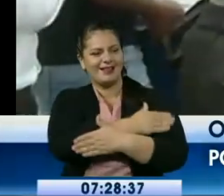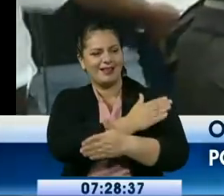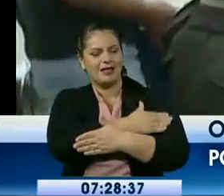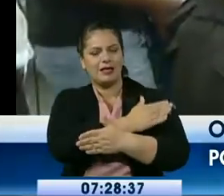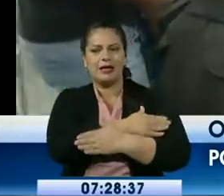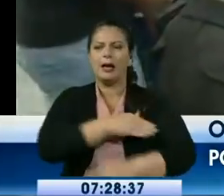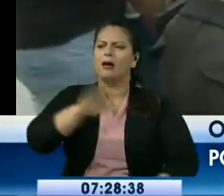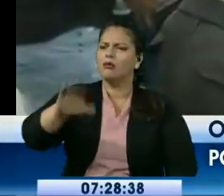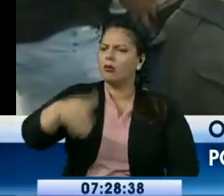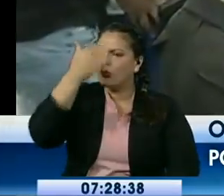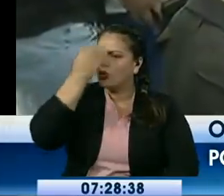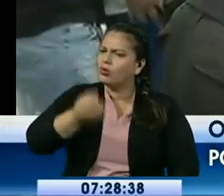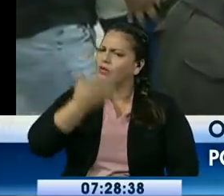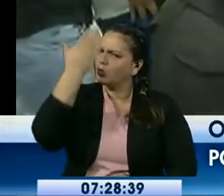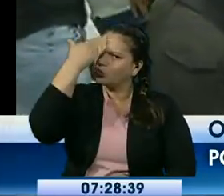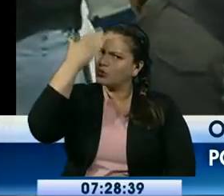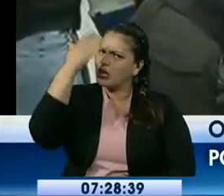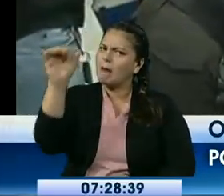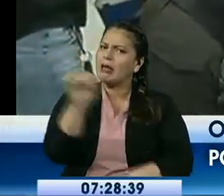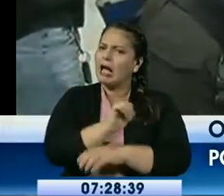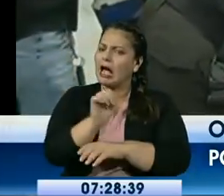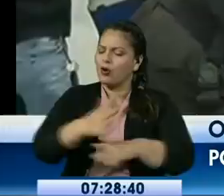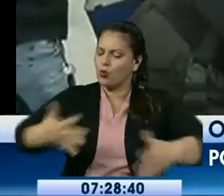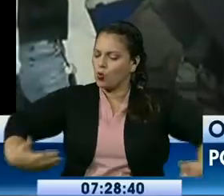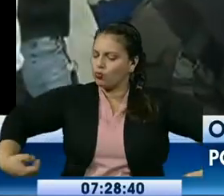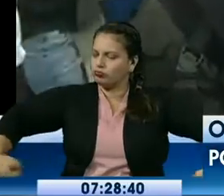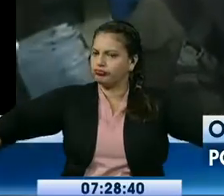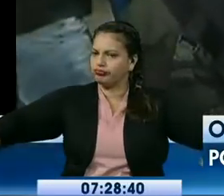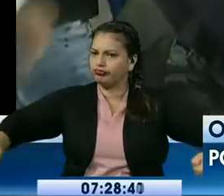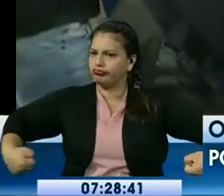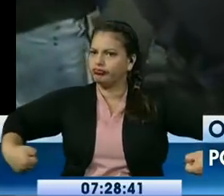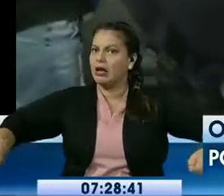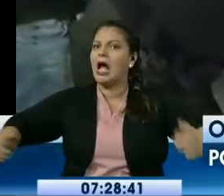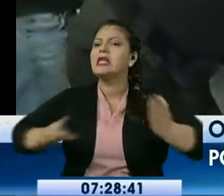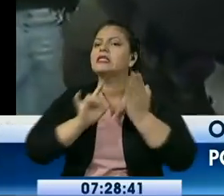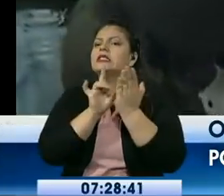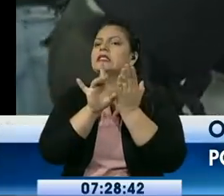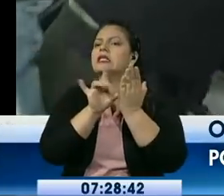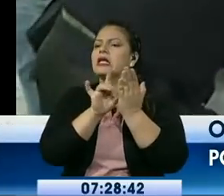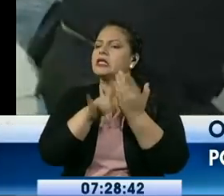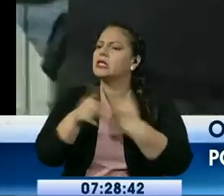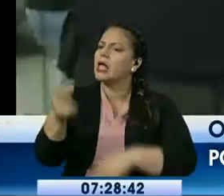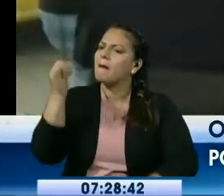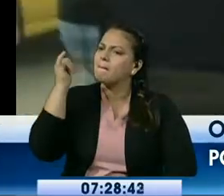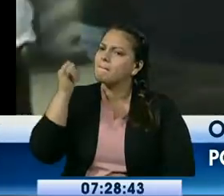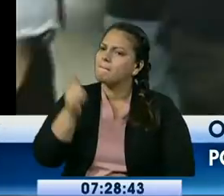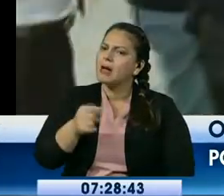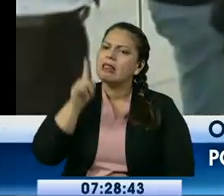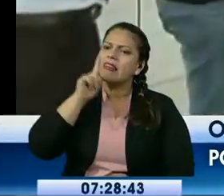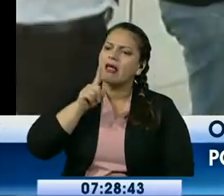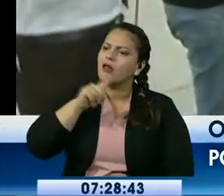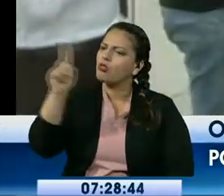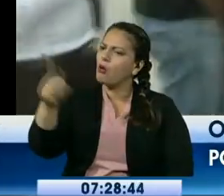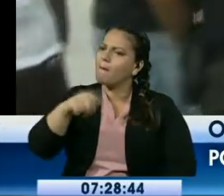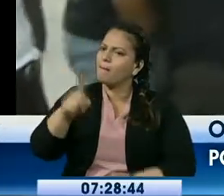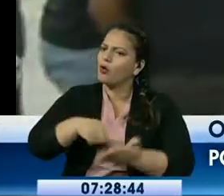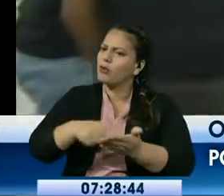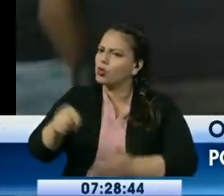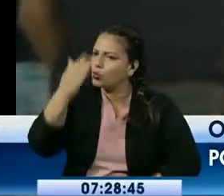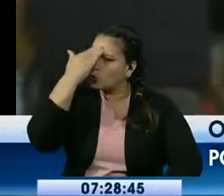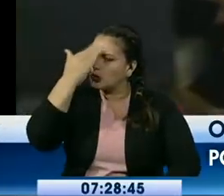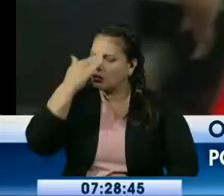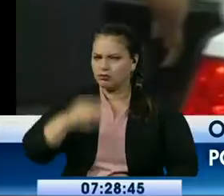¿Tiene conocimiento que está prohibido tener vidrios polarizados en el vehículo? Son mallas. Son mallas. Ah, caramba, el de aquí se ve, deje